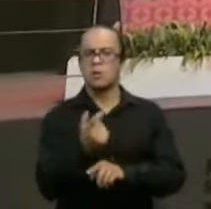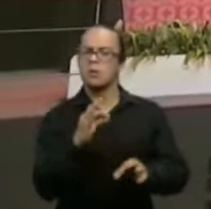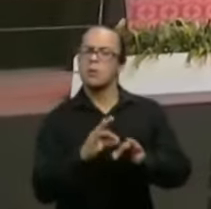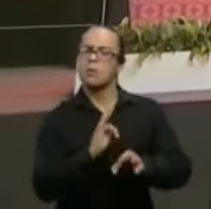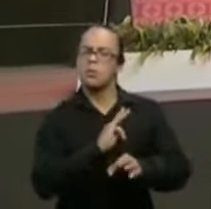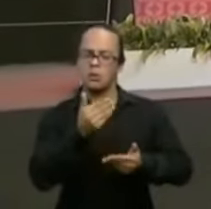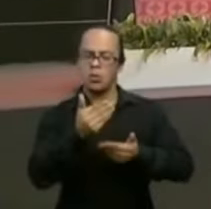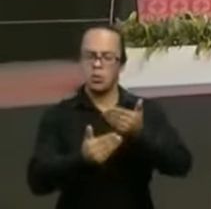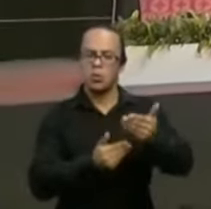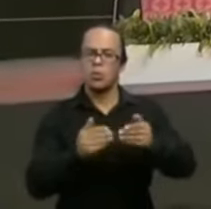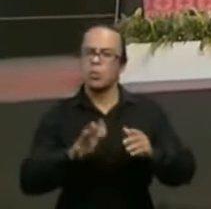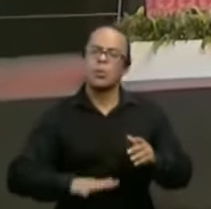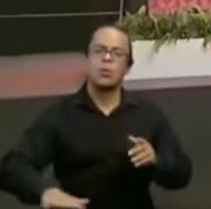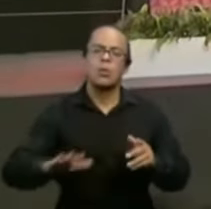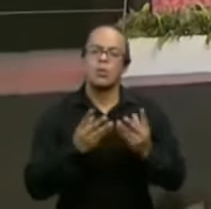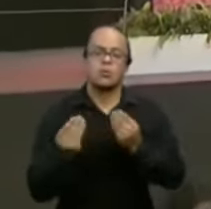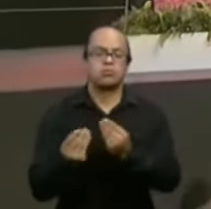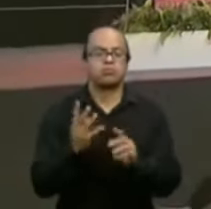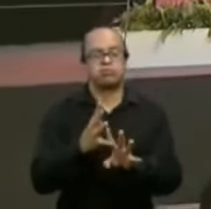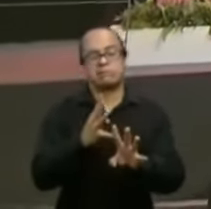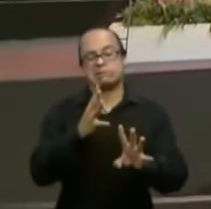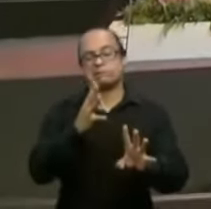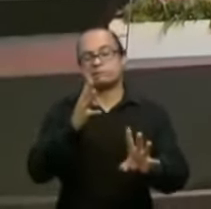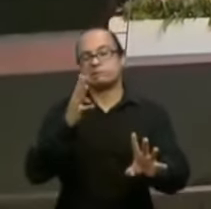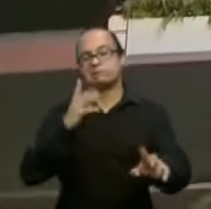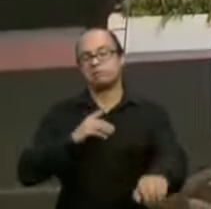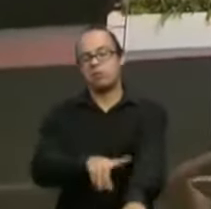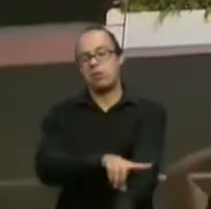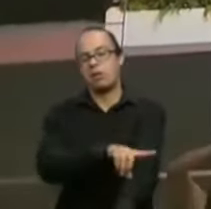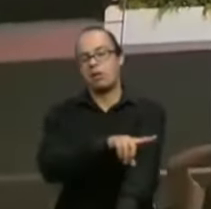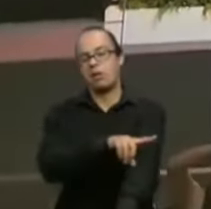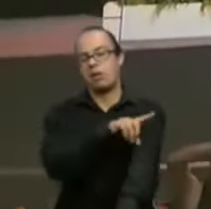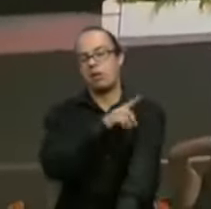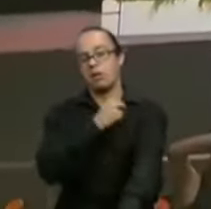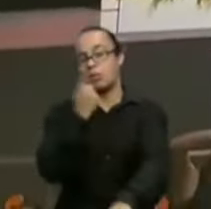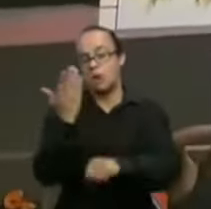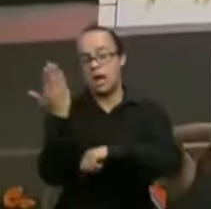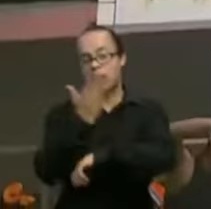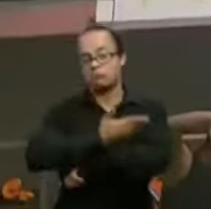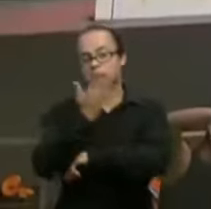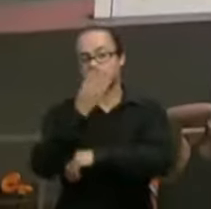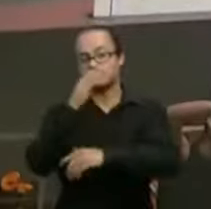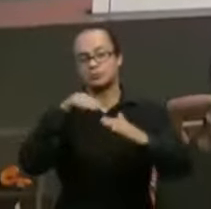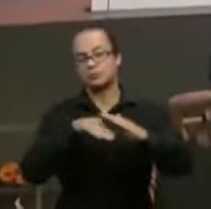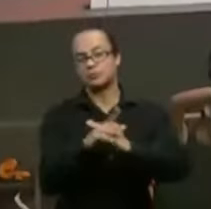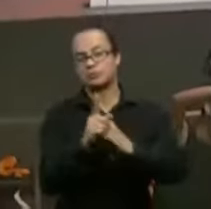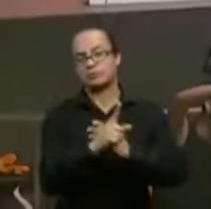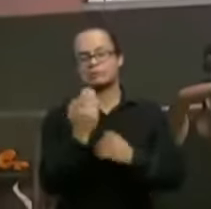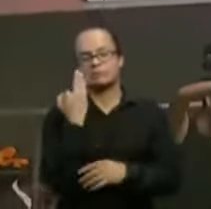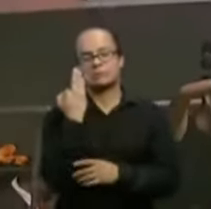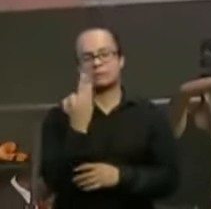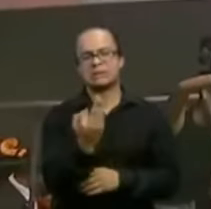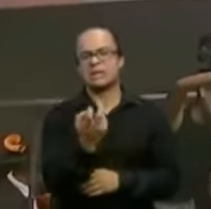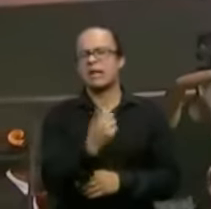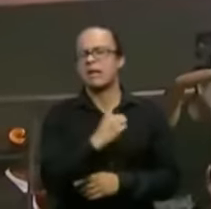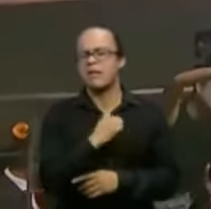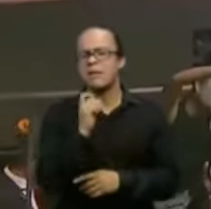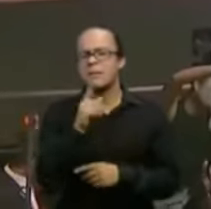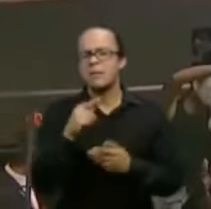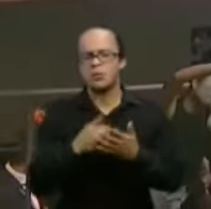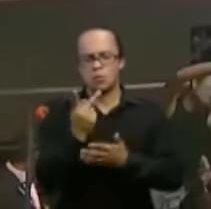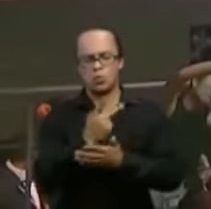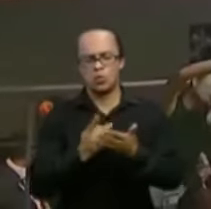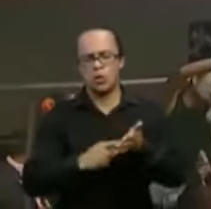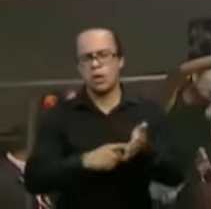filas que tarda uno mucho tiempo en pasar, aunque sea con una caseta de cobro. Y a nada de esto se llevará a cabo un programa